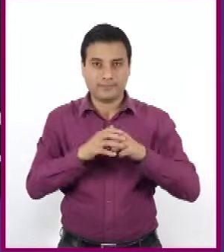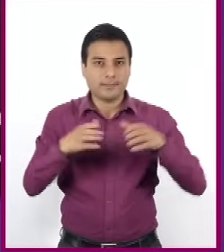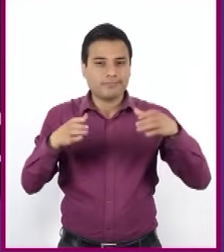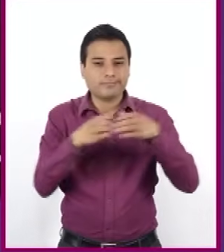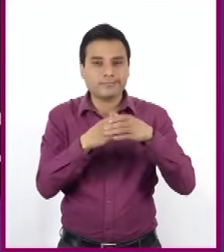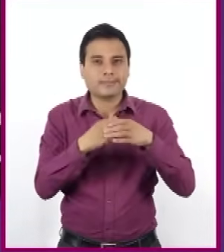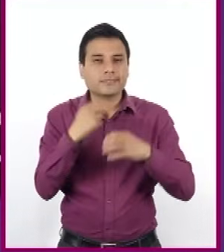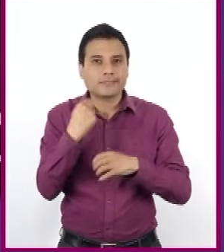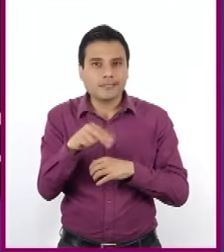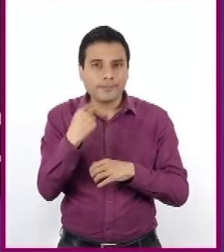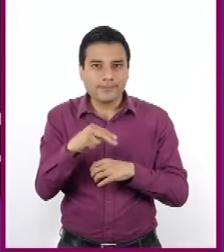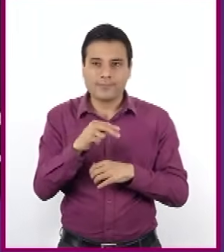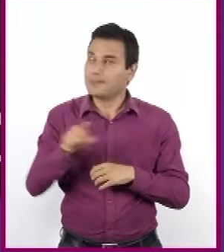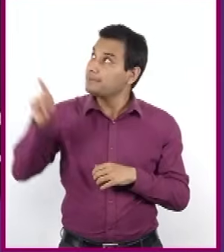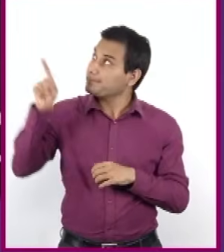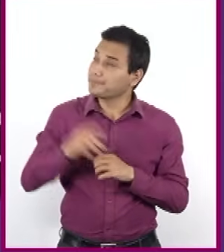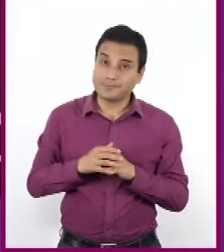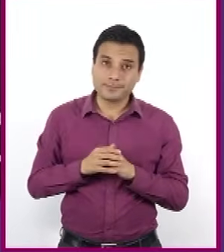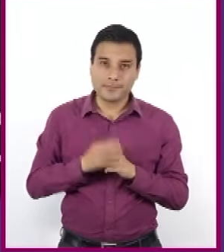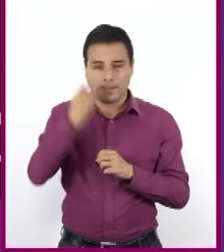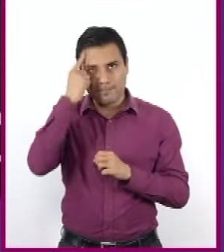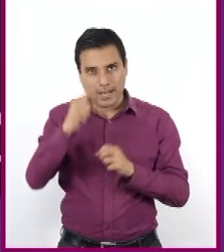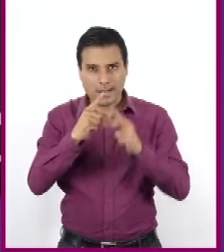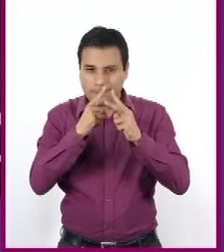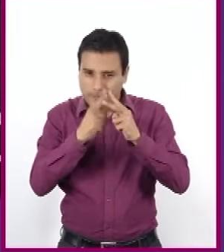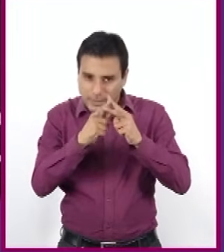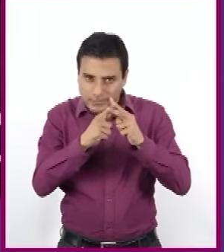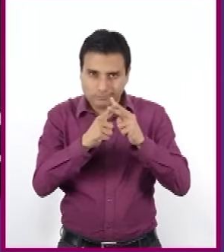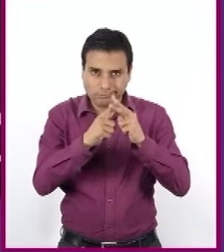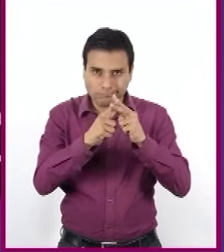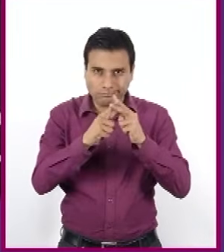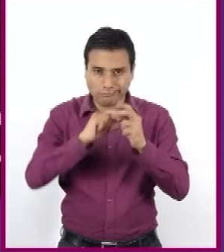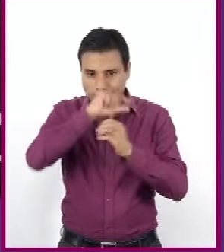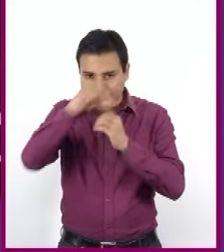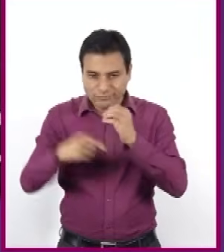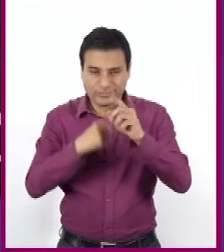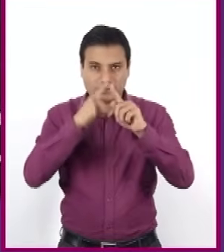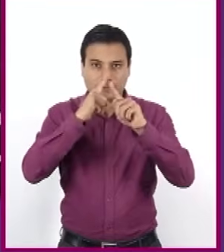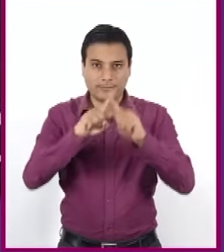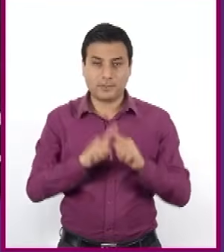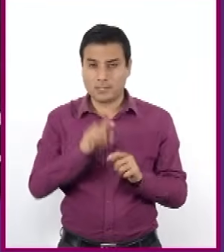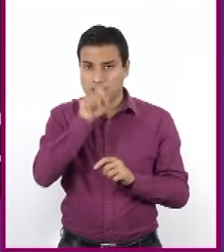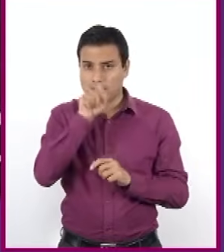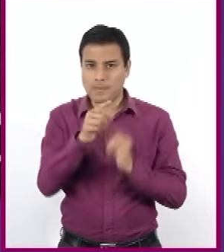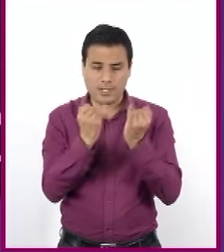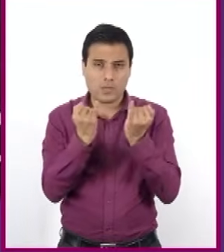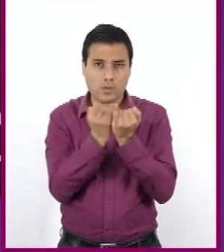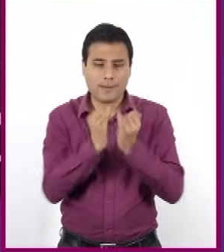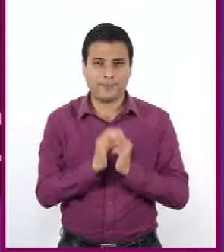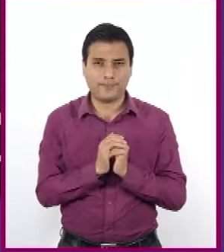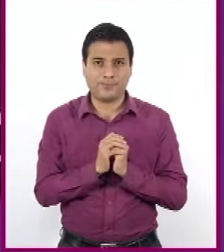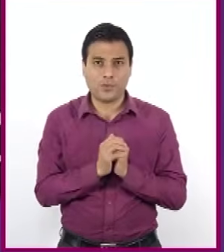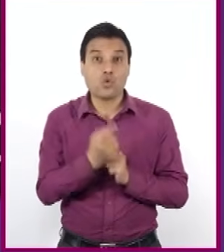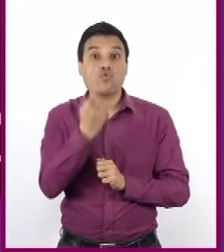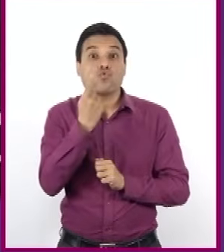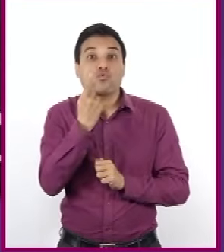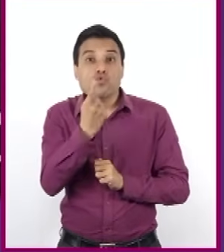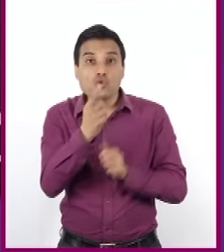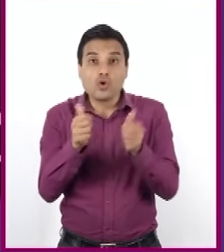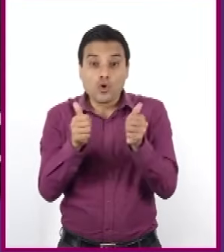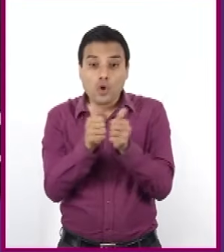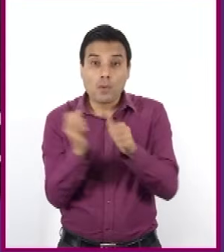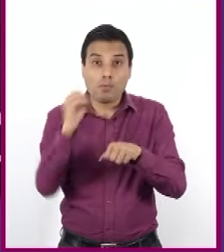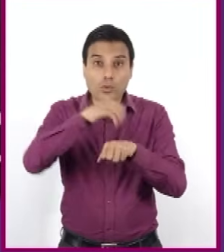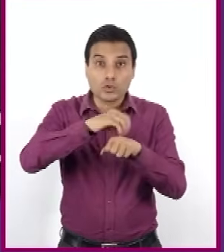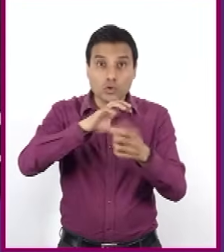llama estequiometría. También estudia la proporción de los distintos elementos de un compuesto químico y